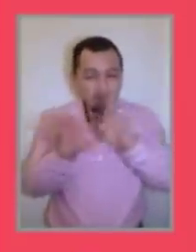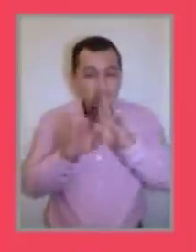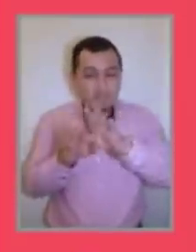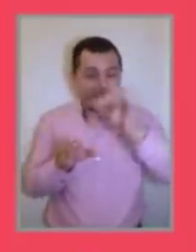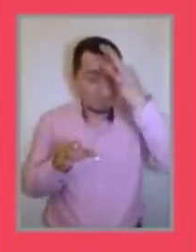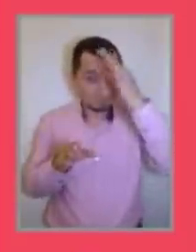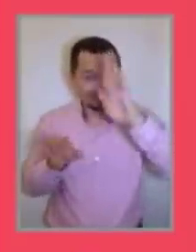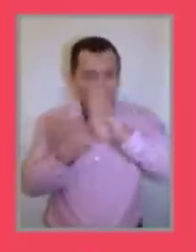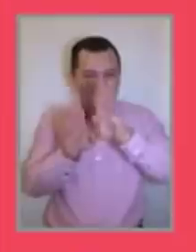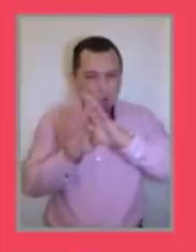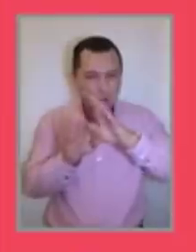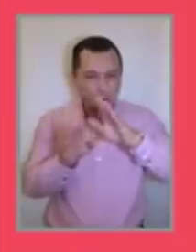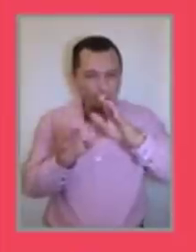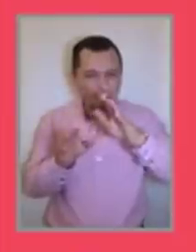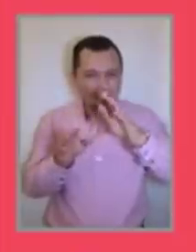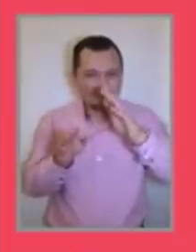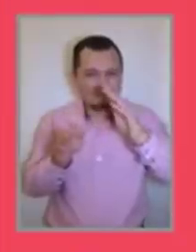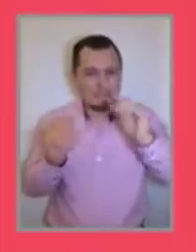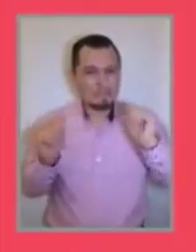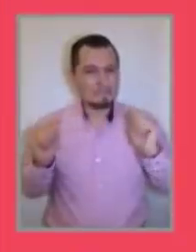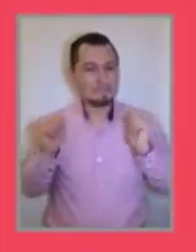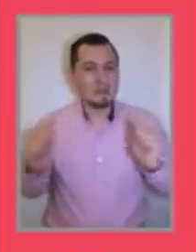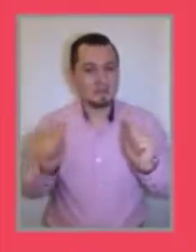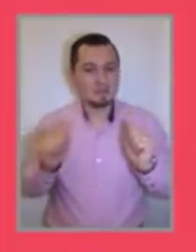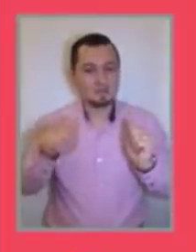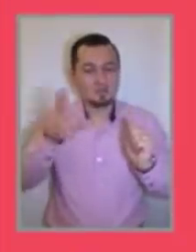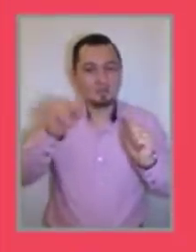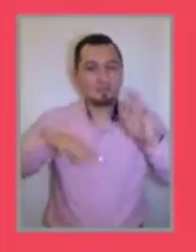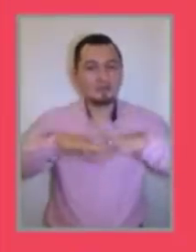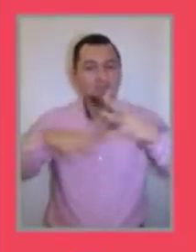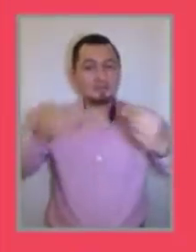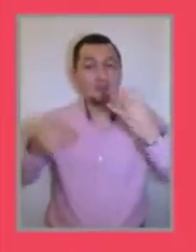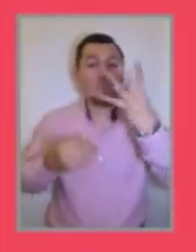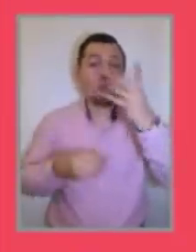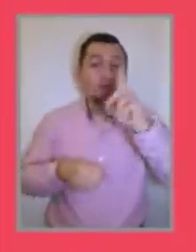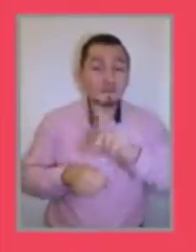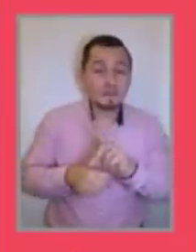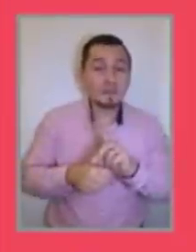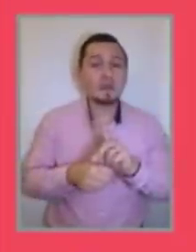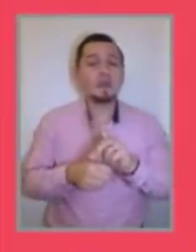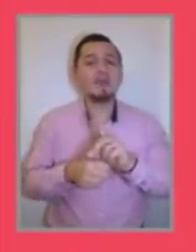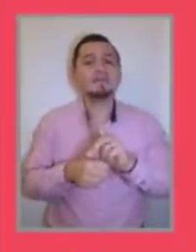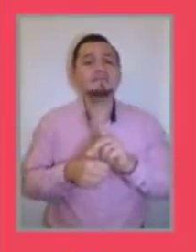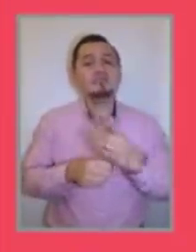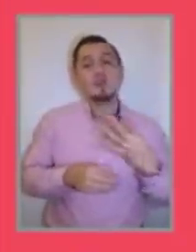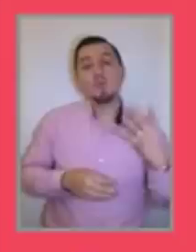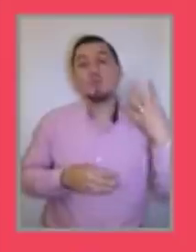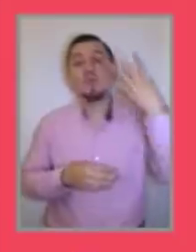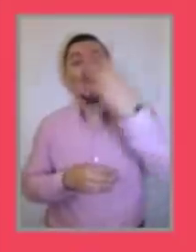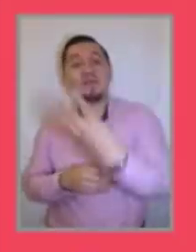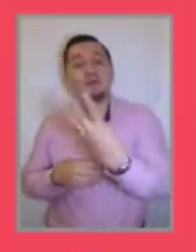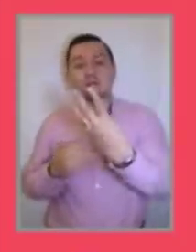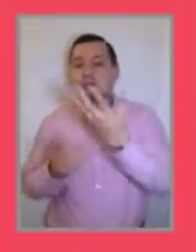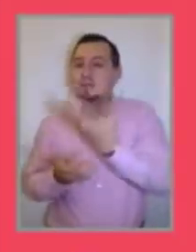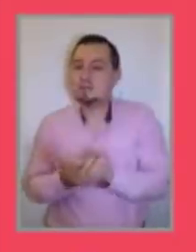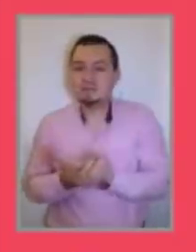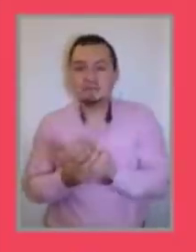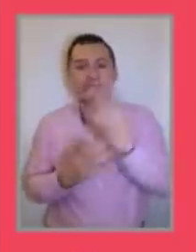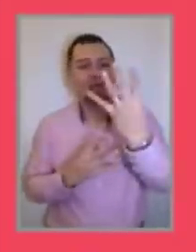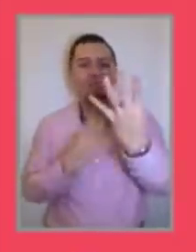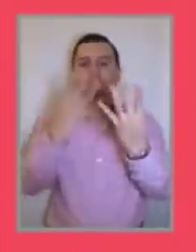estrategia que son bloques de 15 días donde van 4 días y luego descansan la siguiente semana y el viernes y el fin de